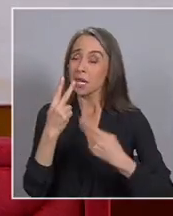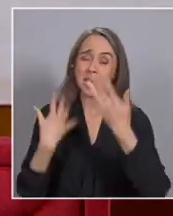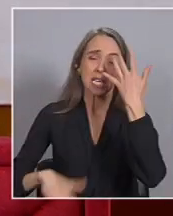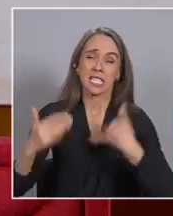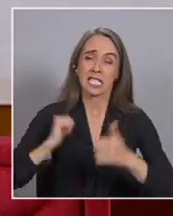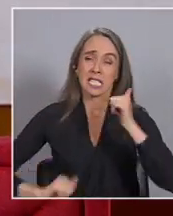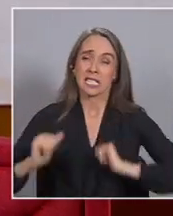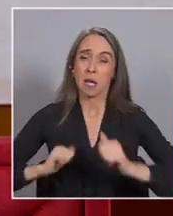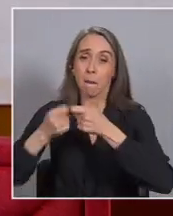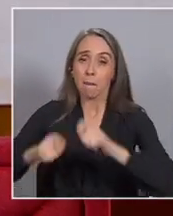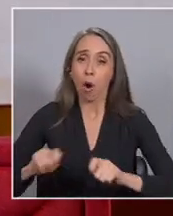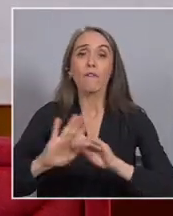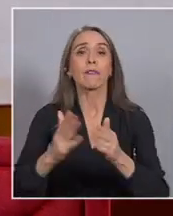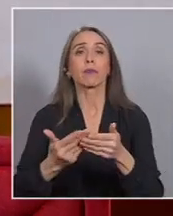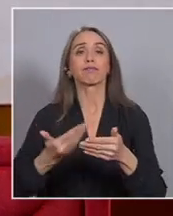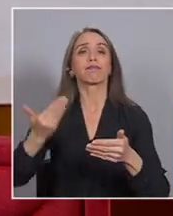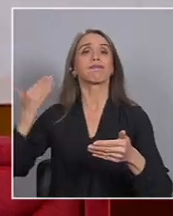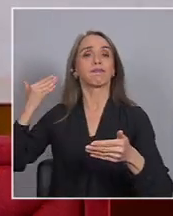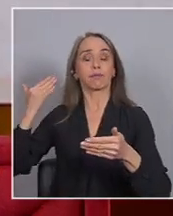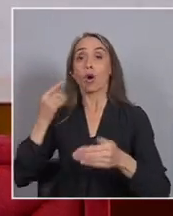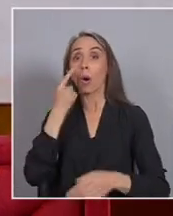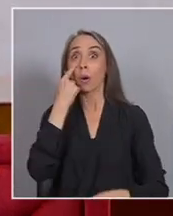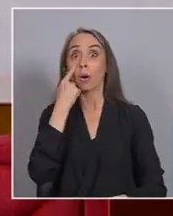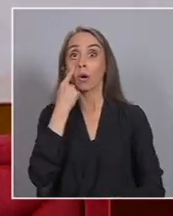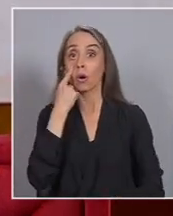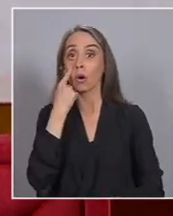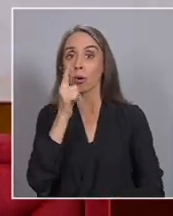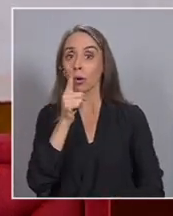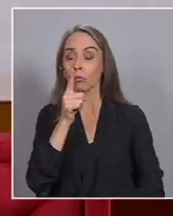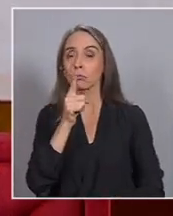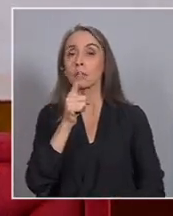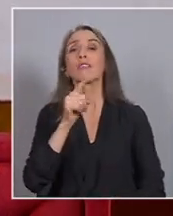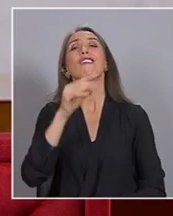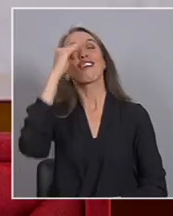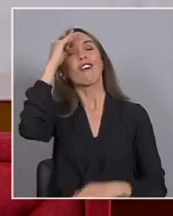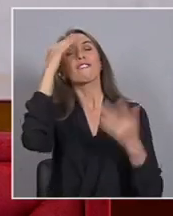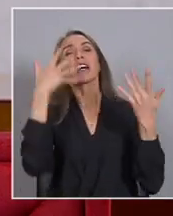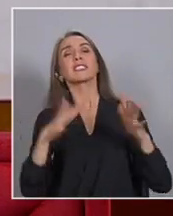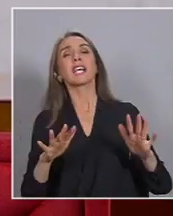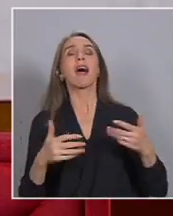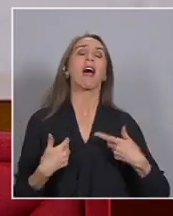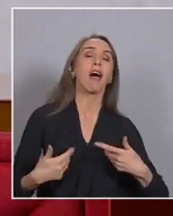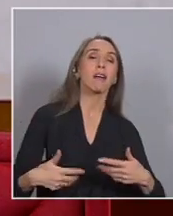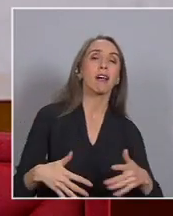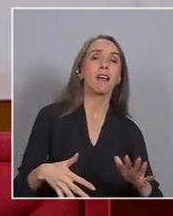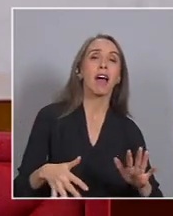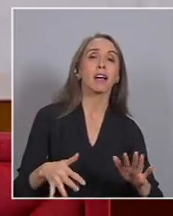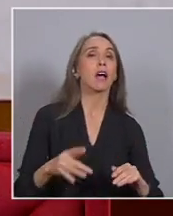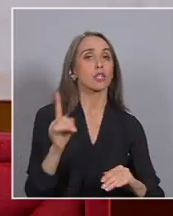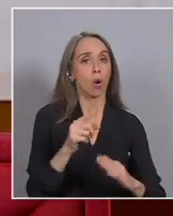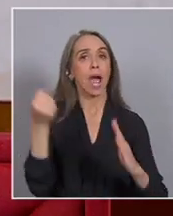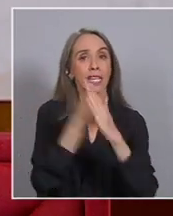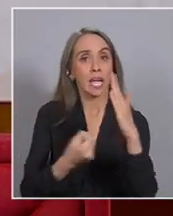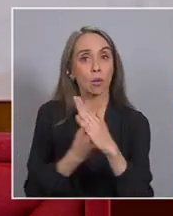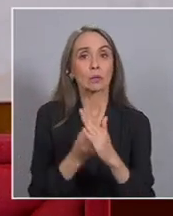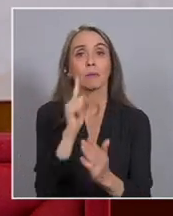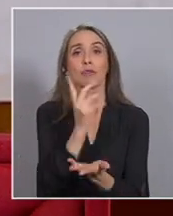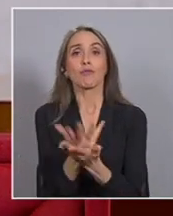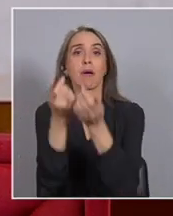pobreza. Pero ojo, no debemos confiarnos ni relajarnos en la lucha contra la pobreza.